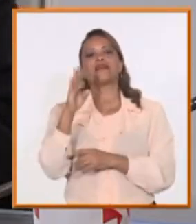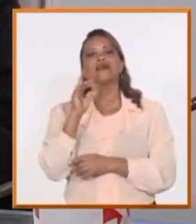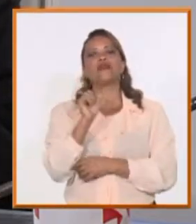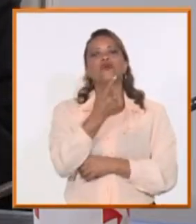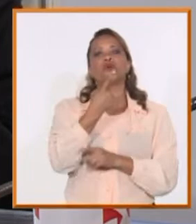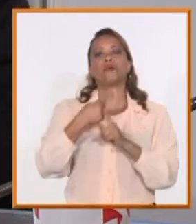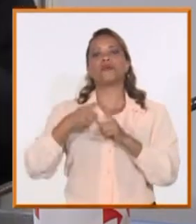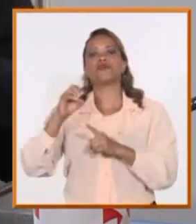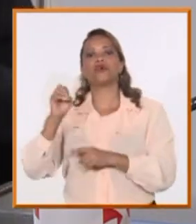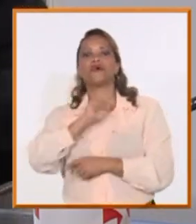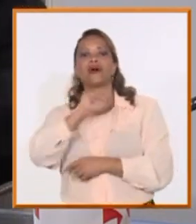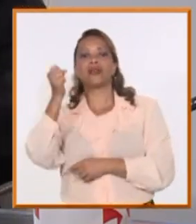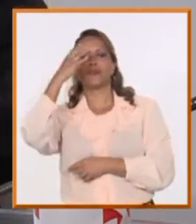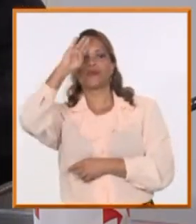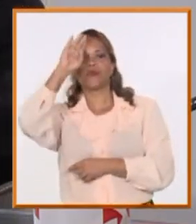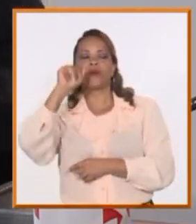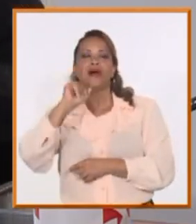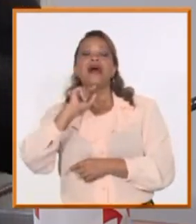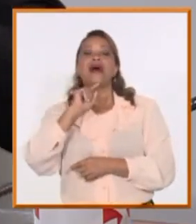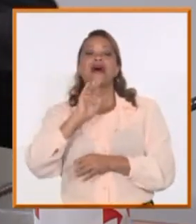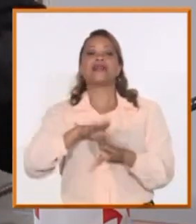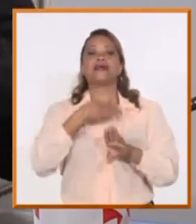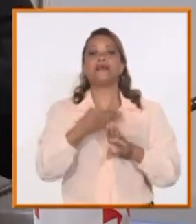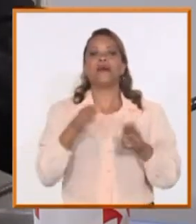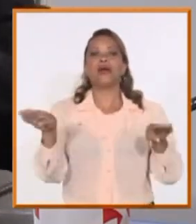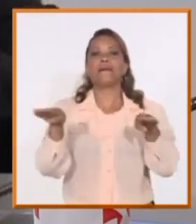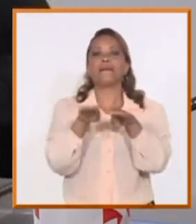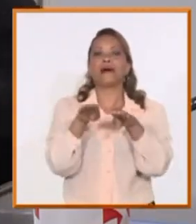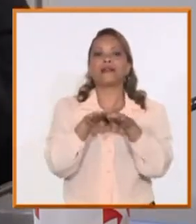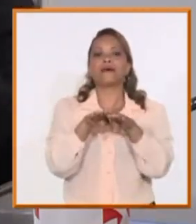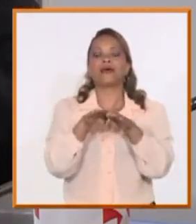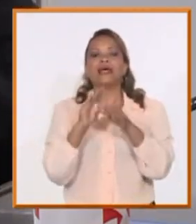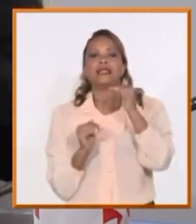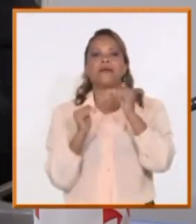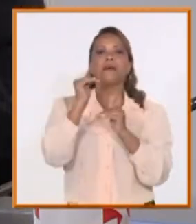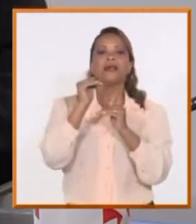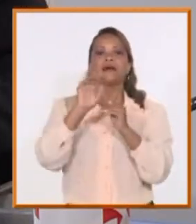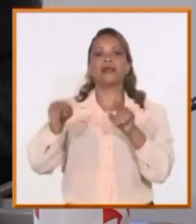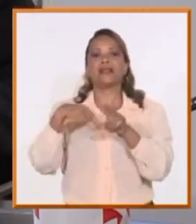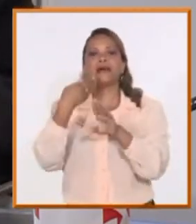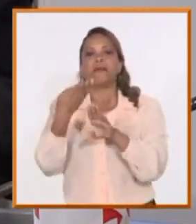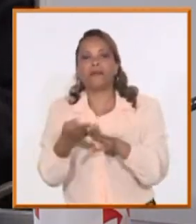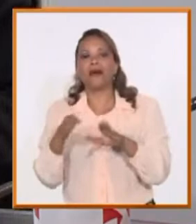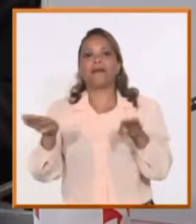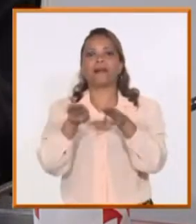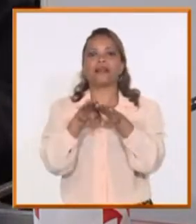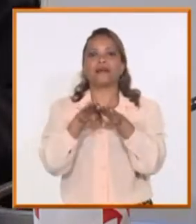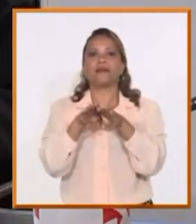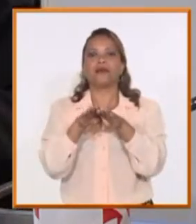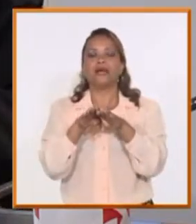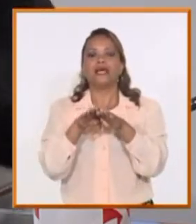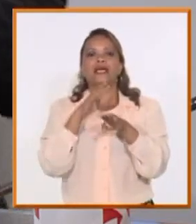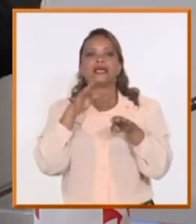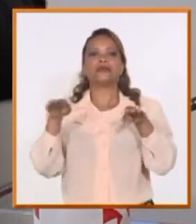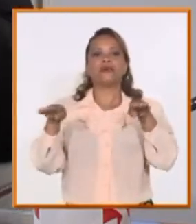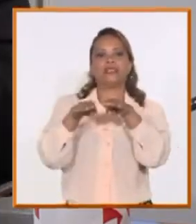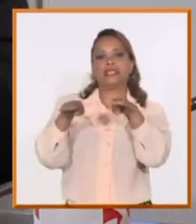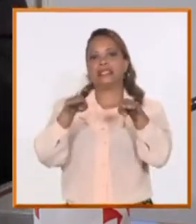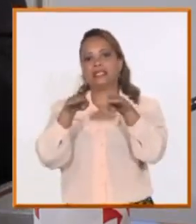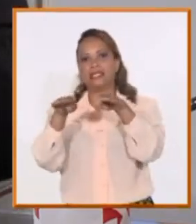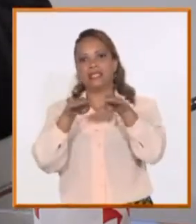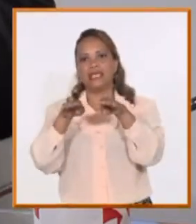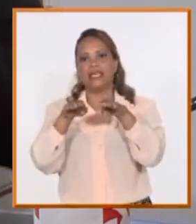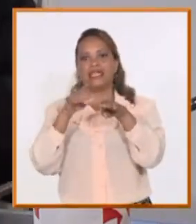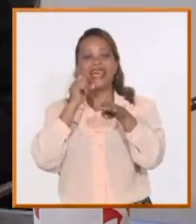Nos estaba ganando nosotros. Pero después se empató. Después se fueron arriba. Después empatamos. Y tocó decidir, por suerte, en el